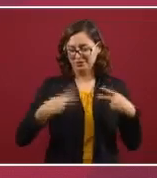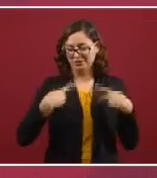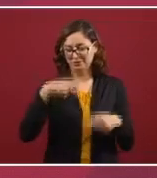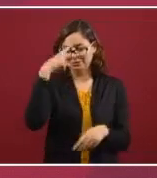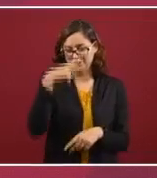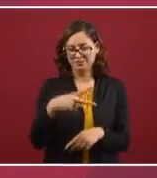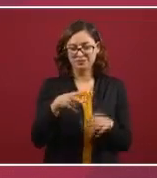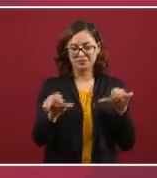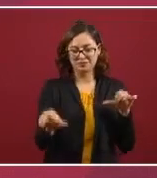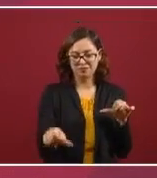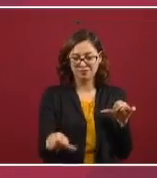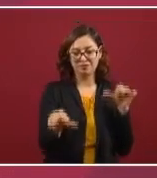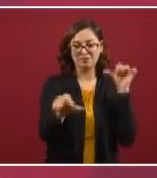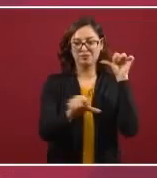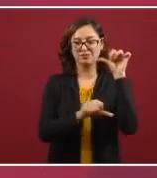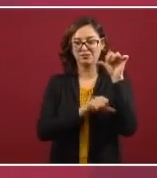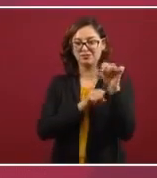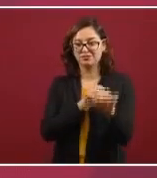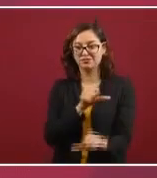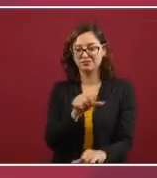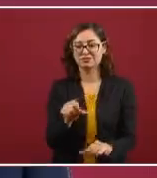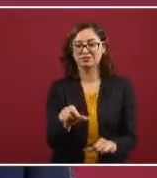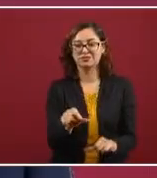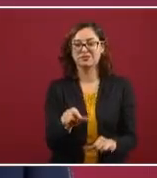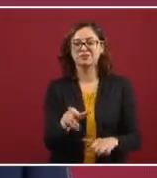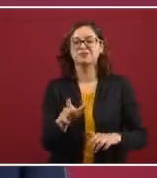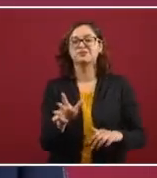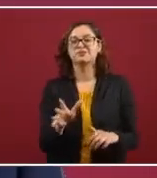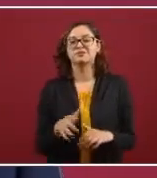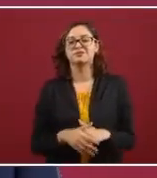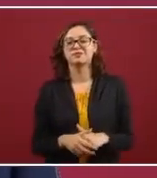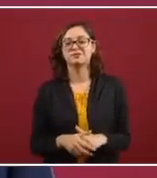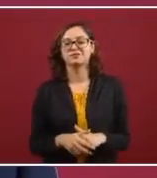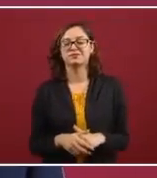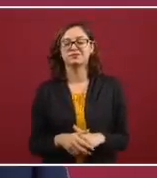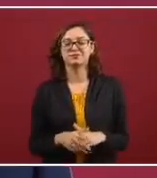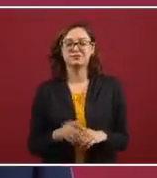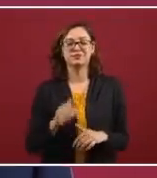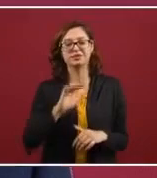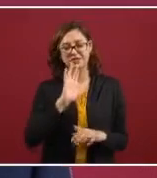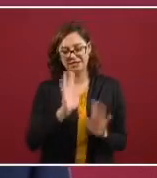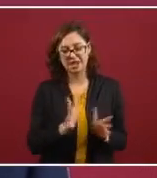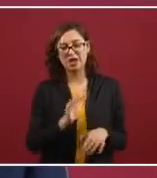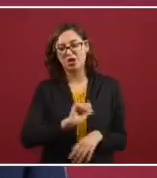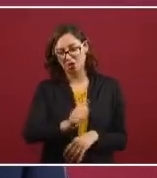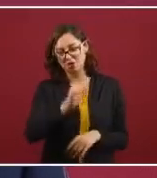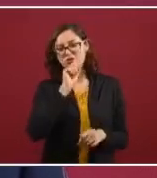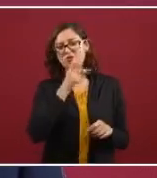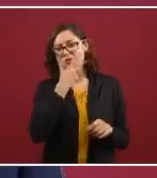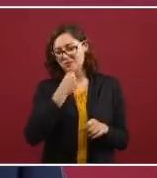al relevo, Osuna. Ya había estado Urquidi, también de Sinaloa,